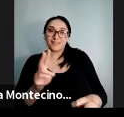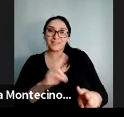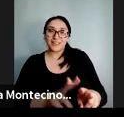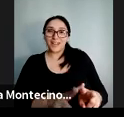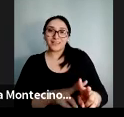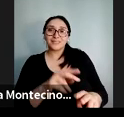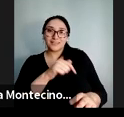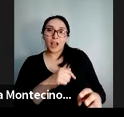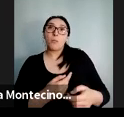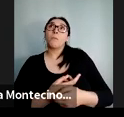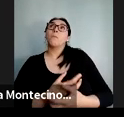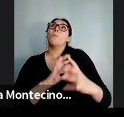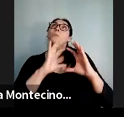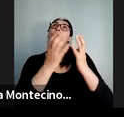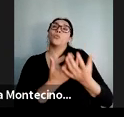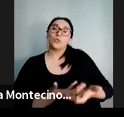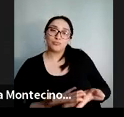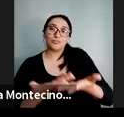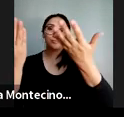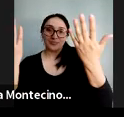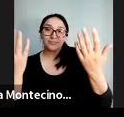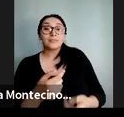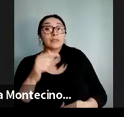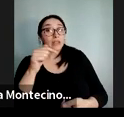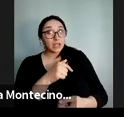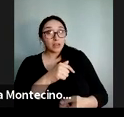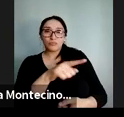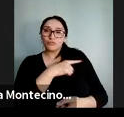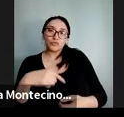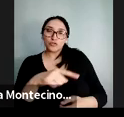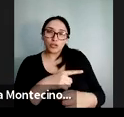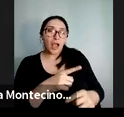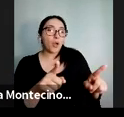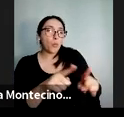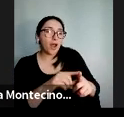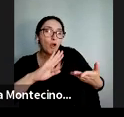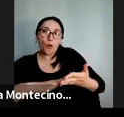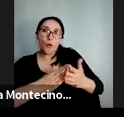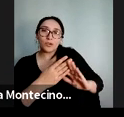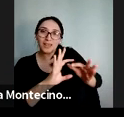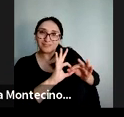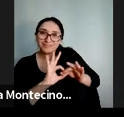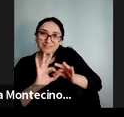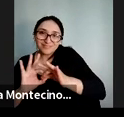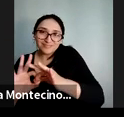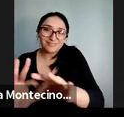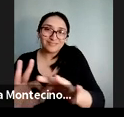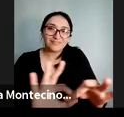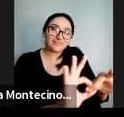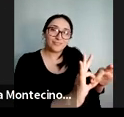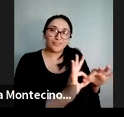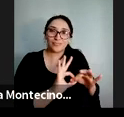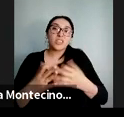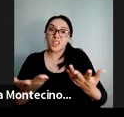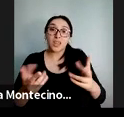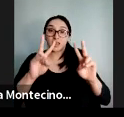compañeras a las cuales nosotras queremos mucho, y como podrán ver, entre todas nos vamos recomendando y vamos trazando un tejido comunitario para abordar